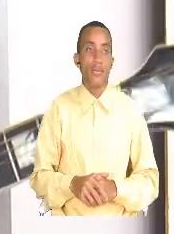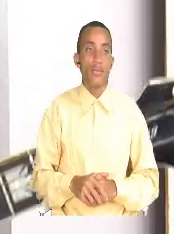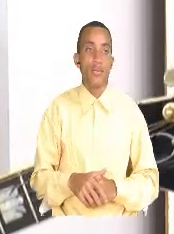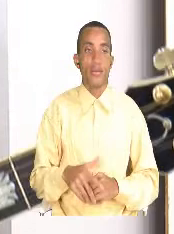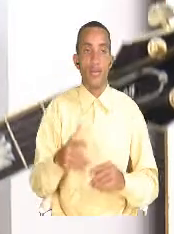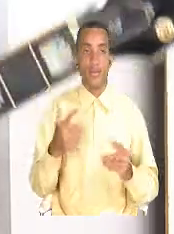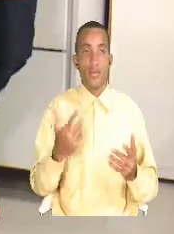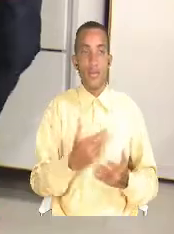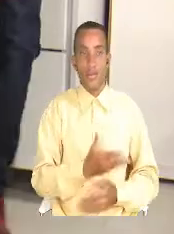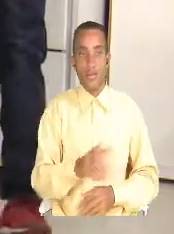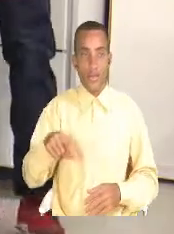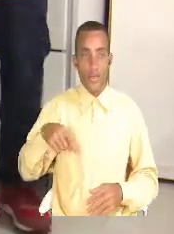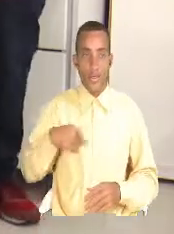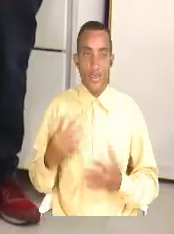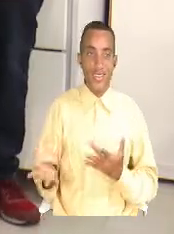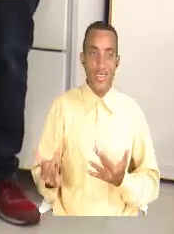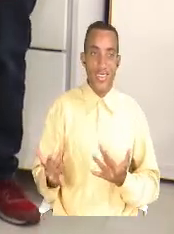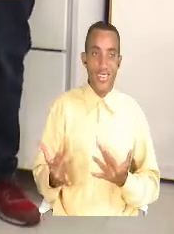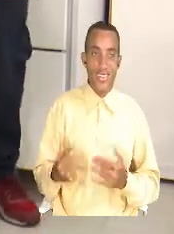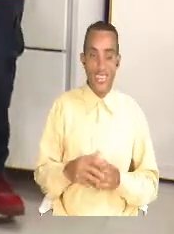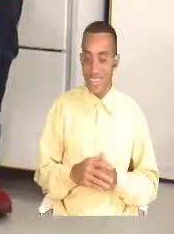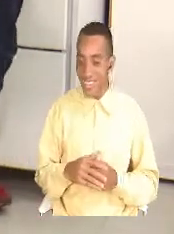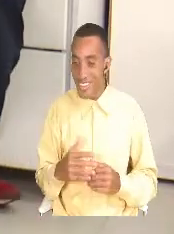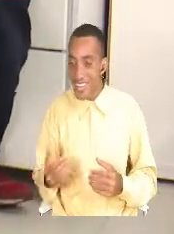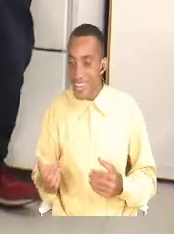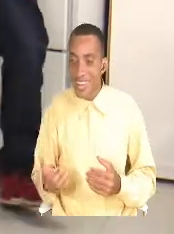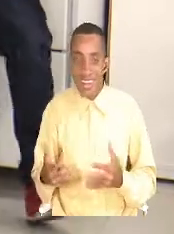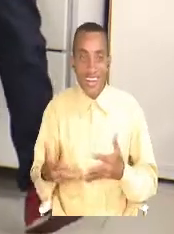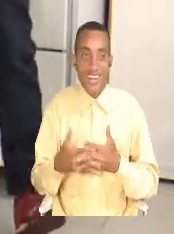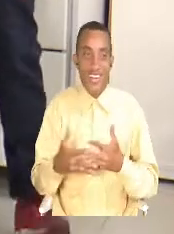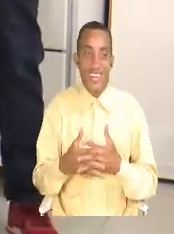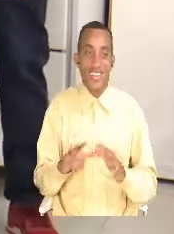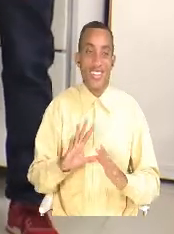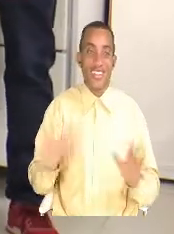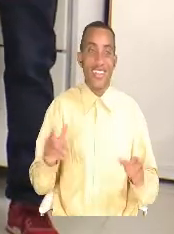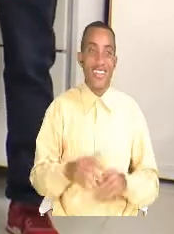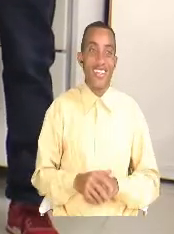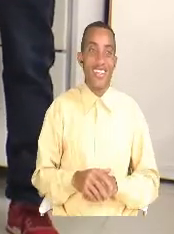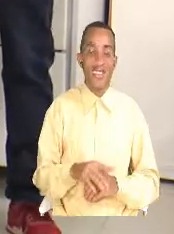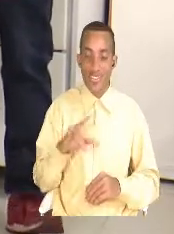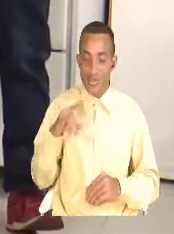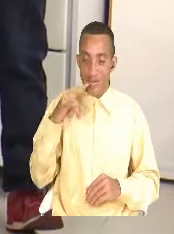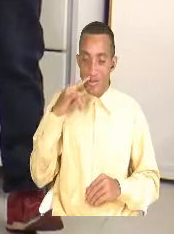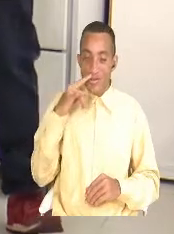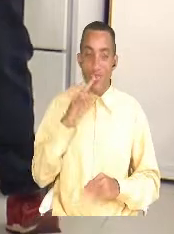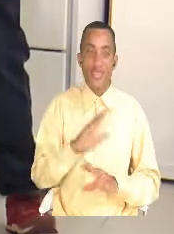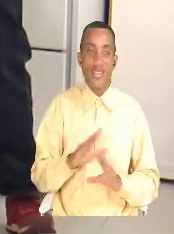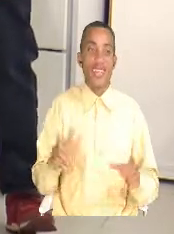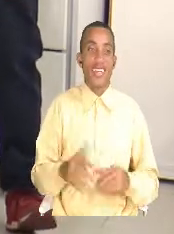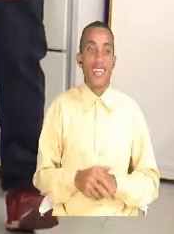como estamos nosotros acá esperando este delicioso arroz. Ya, acá ya esto va a estar. Ya huele, ya. Ya voy a terminar